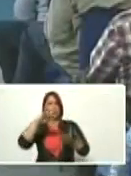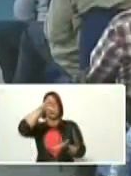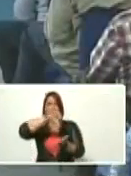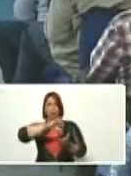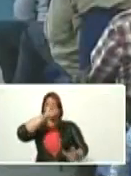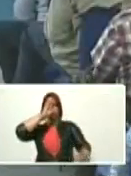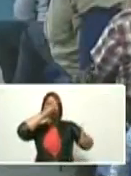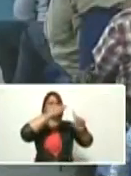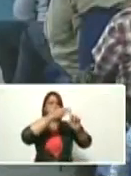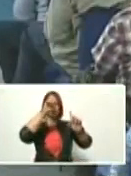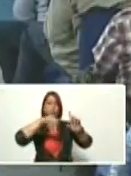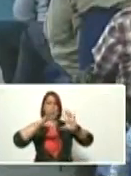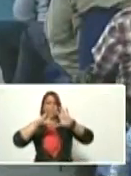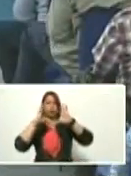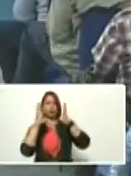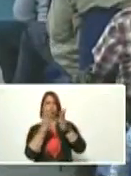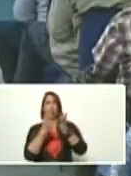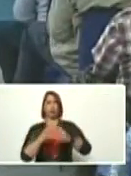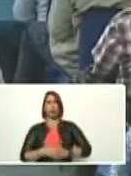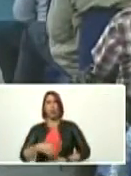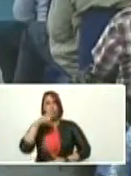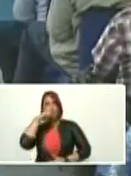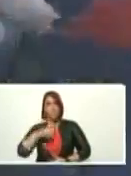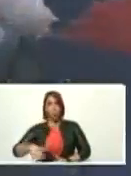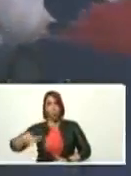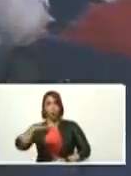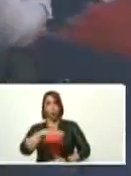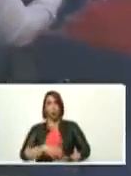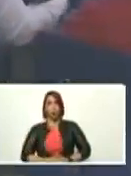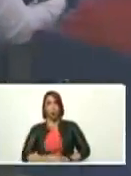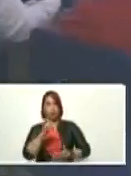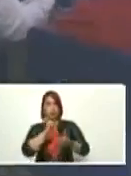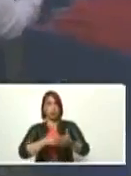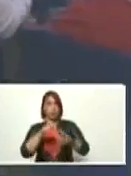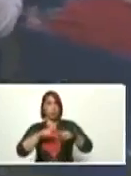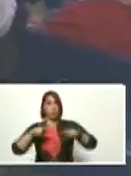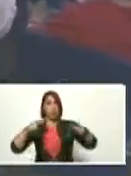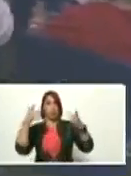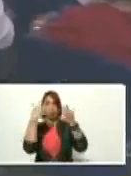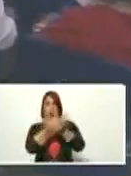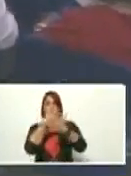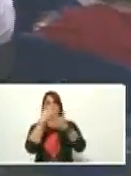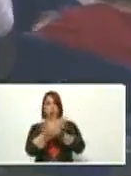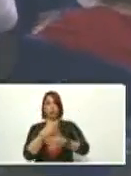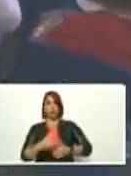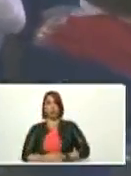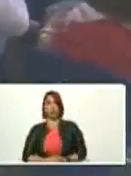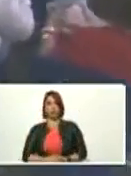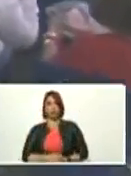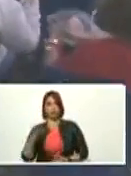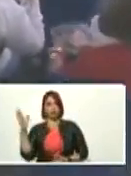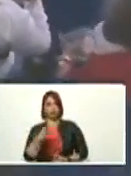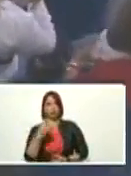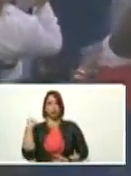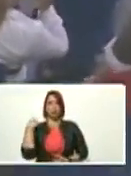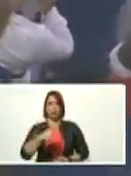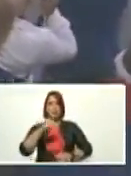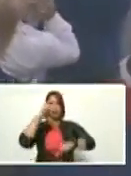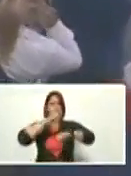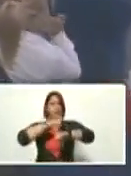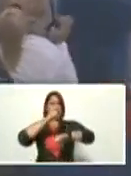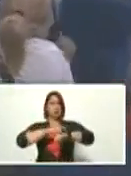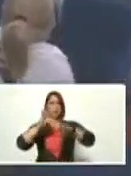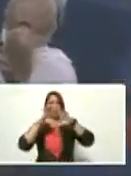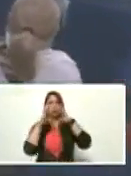pluricéntrico, un mundo de los pueblos, sin lugar a dudas. Vendrá el tiempo del mundo de los pueblos.